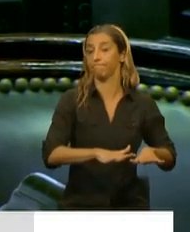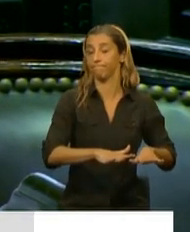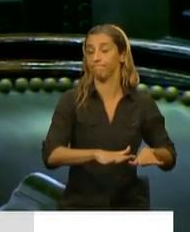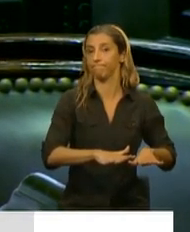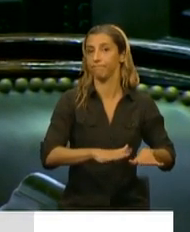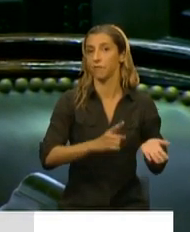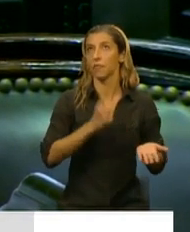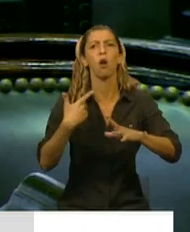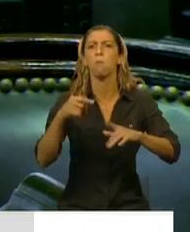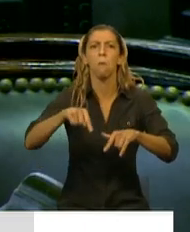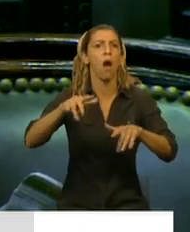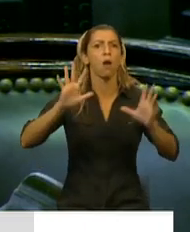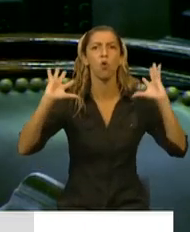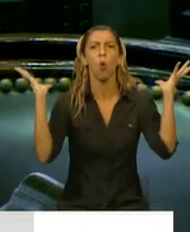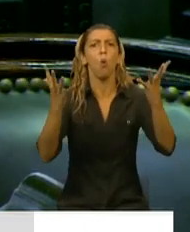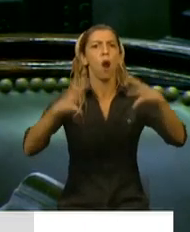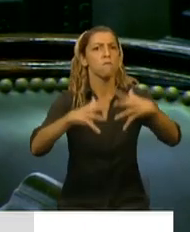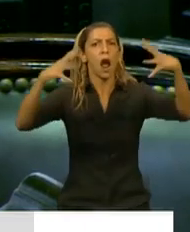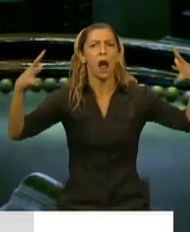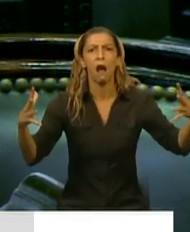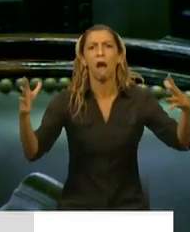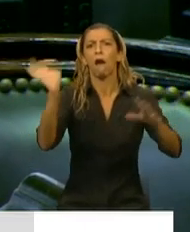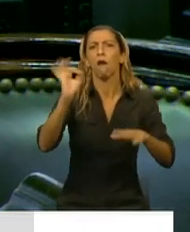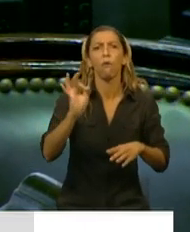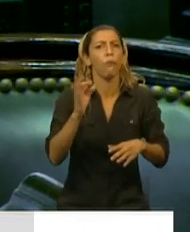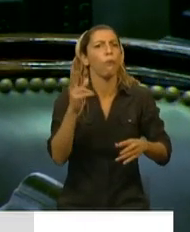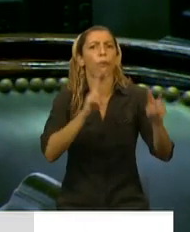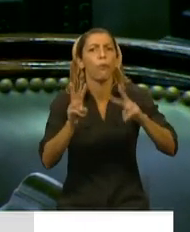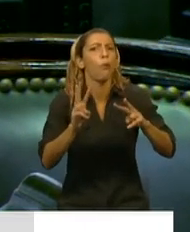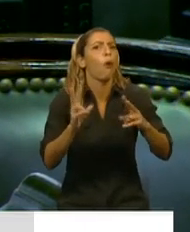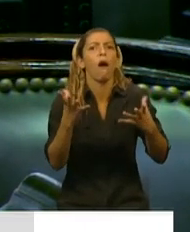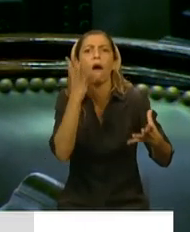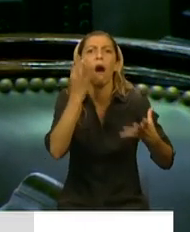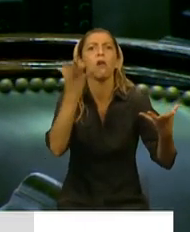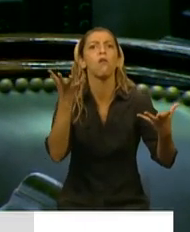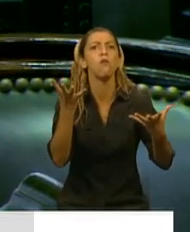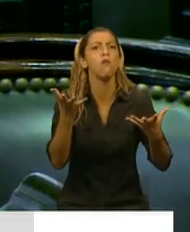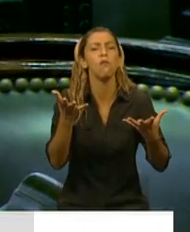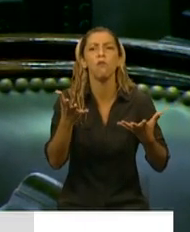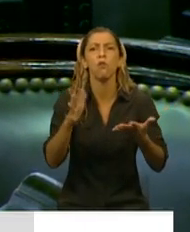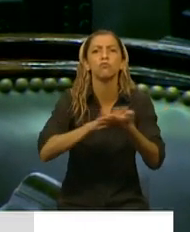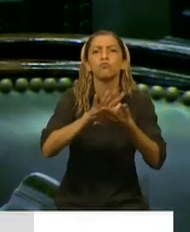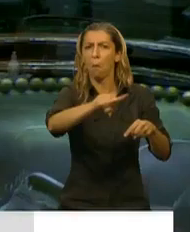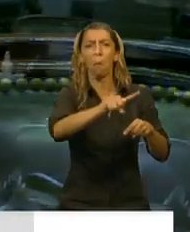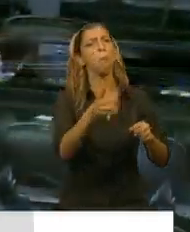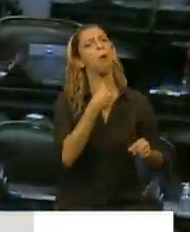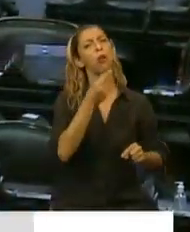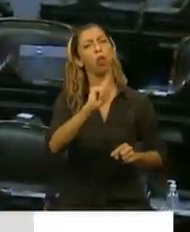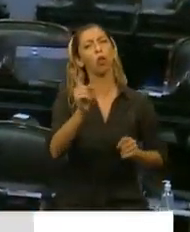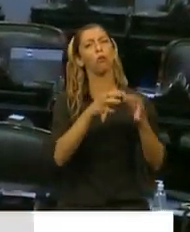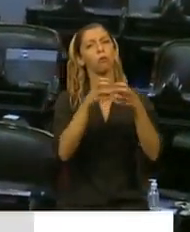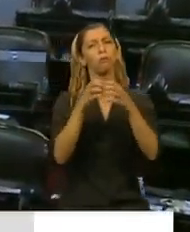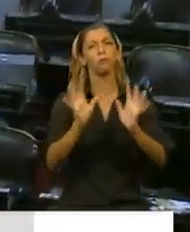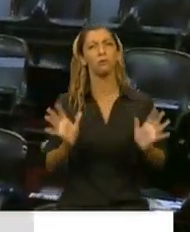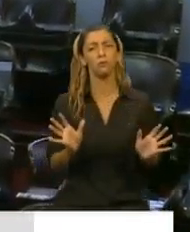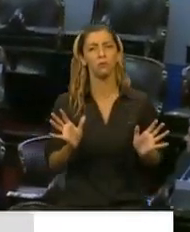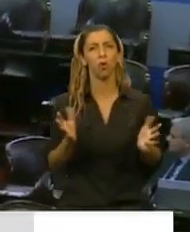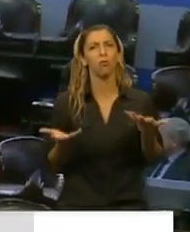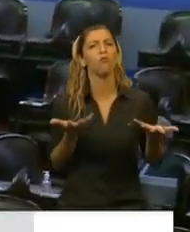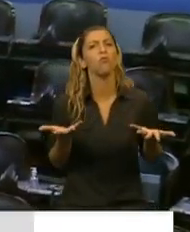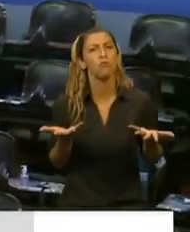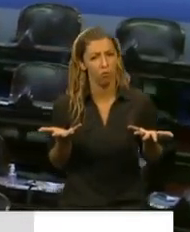el Frente de Izquierda, los bloques del Frente de Izquierda, un pedido para que se buscara la manera de que este Congreso sesione, de que la Cámara de Diputados tenía